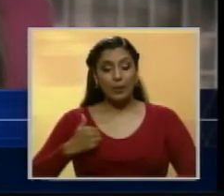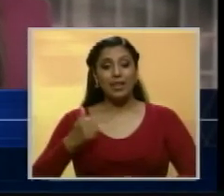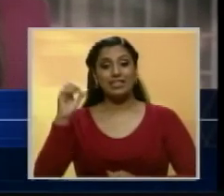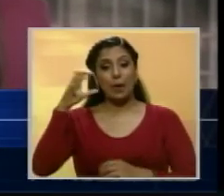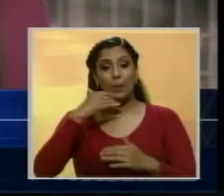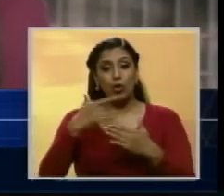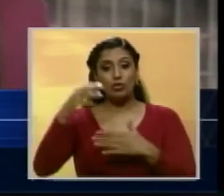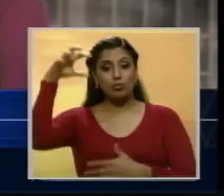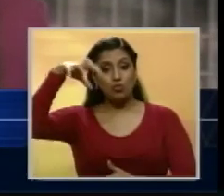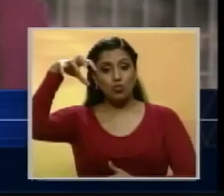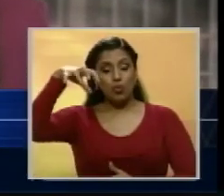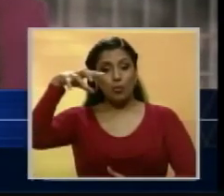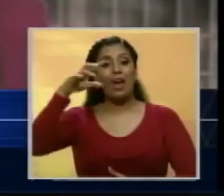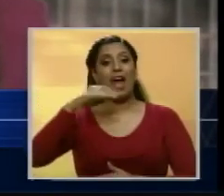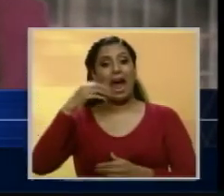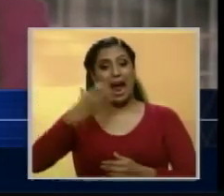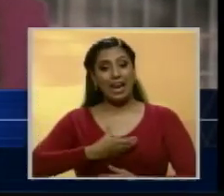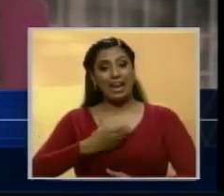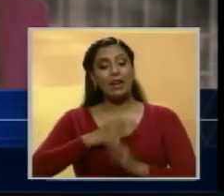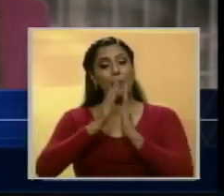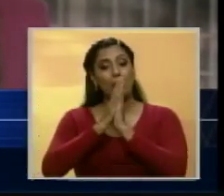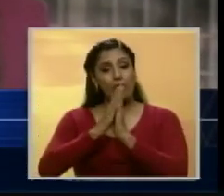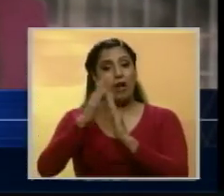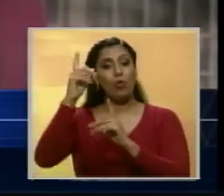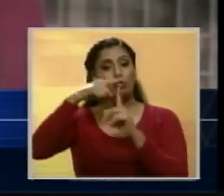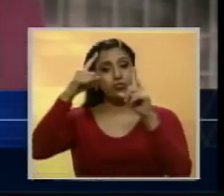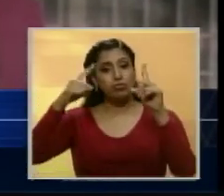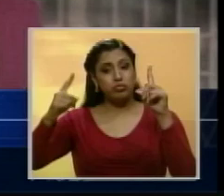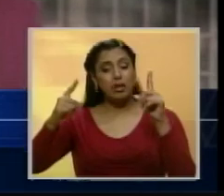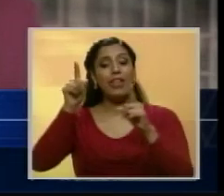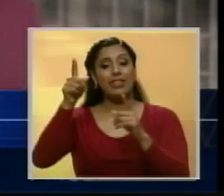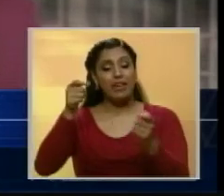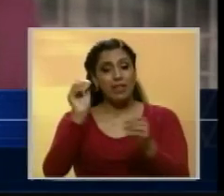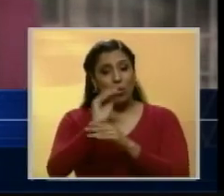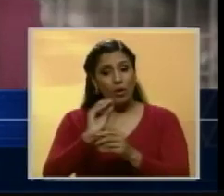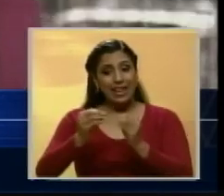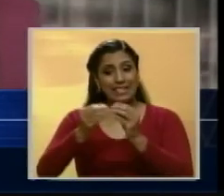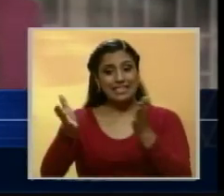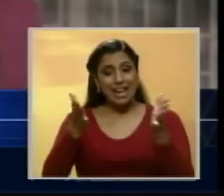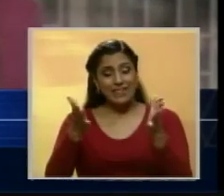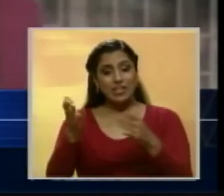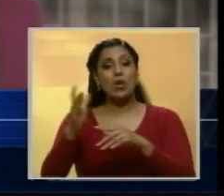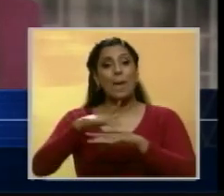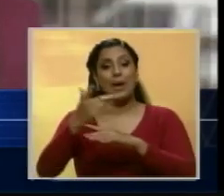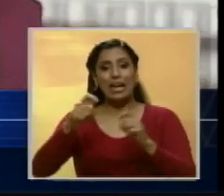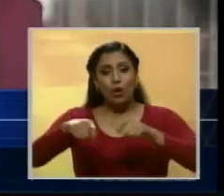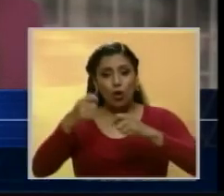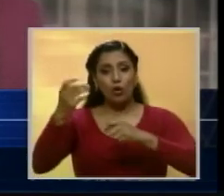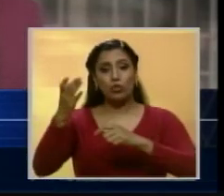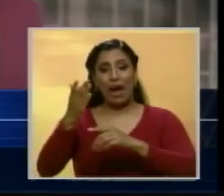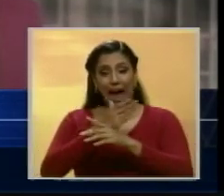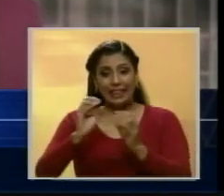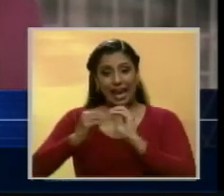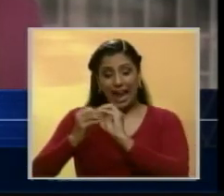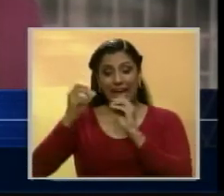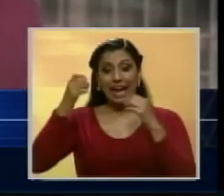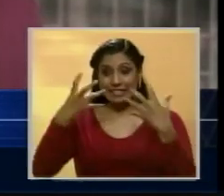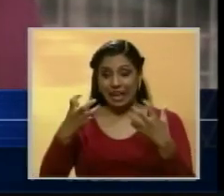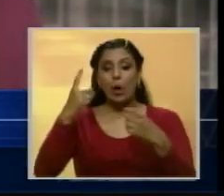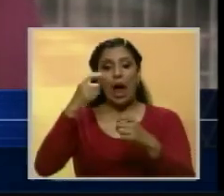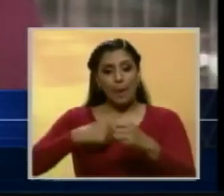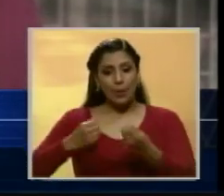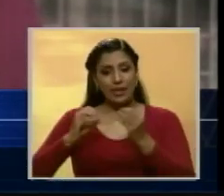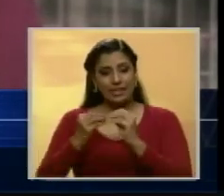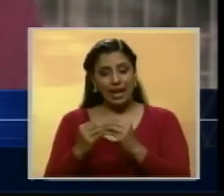de las lluvias, la alcaldesa solicitó a Corpoelec que se realice el mantenimiento correspondiente para evitar las fallas y que colapse nuevamente el